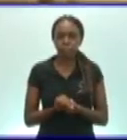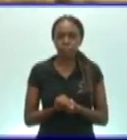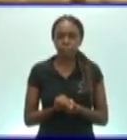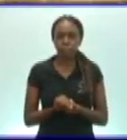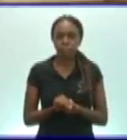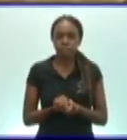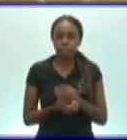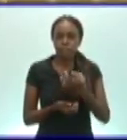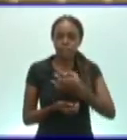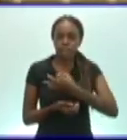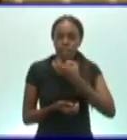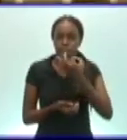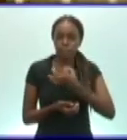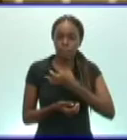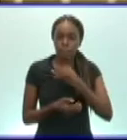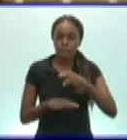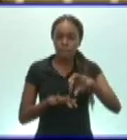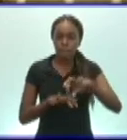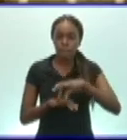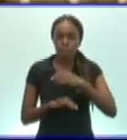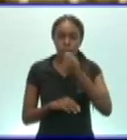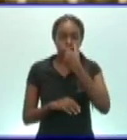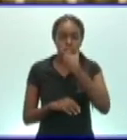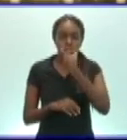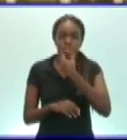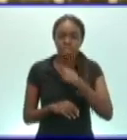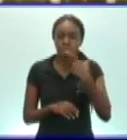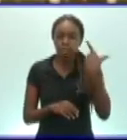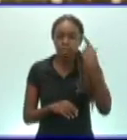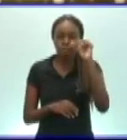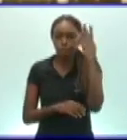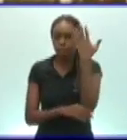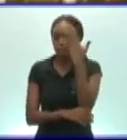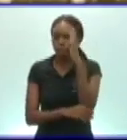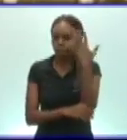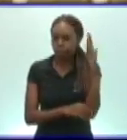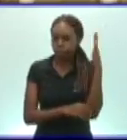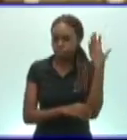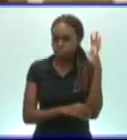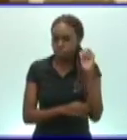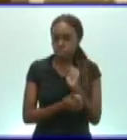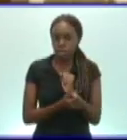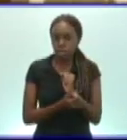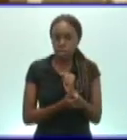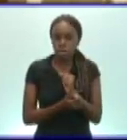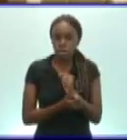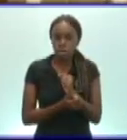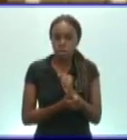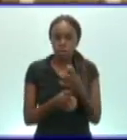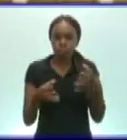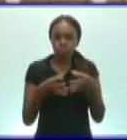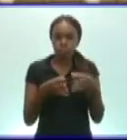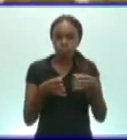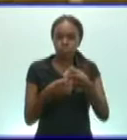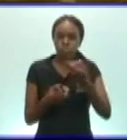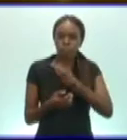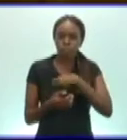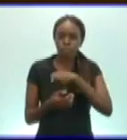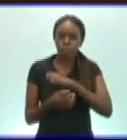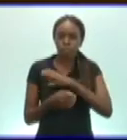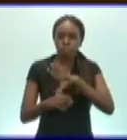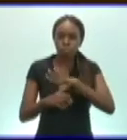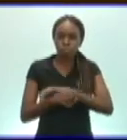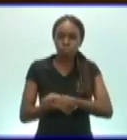Cuentan que cuando Ana se preparaba para partir hacia el exterior, una tropa enemiga la toma prisionera. Trasladada a La